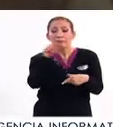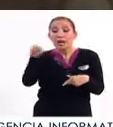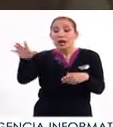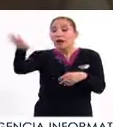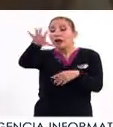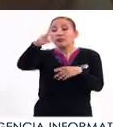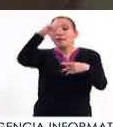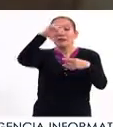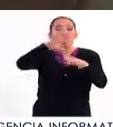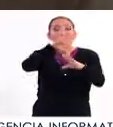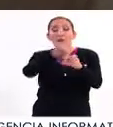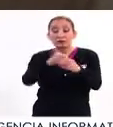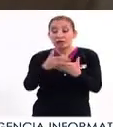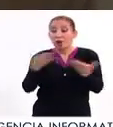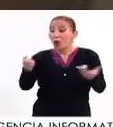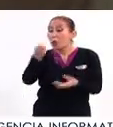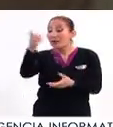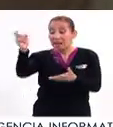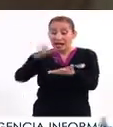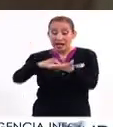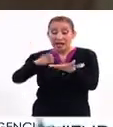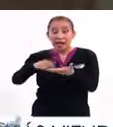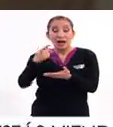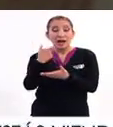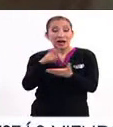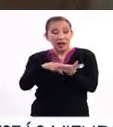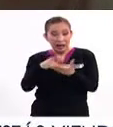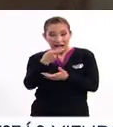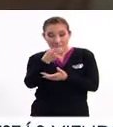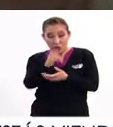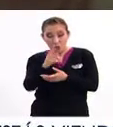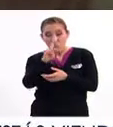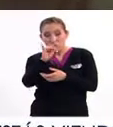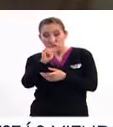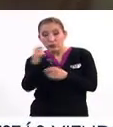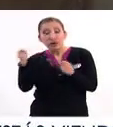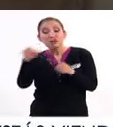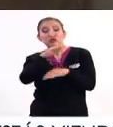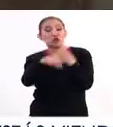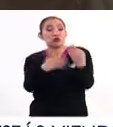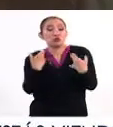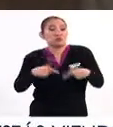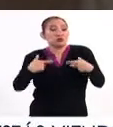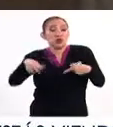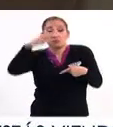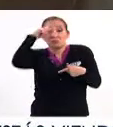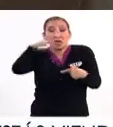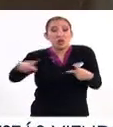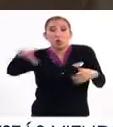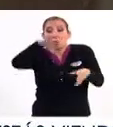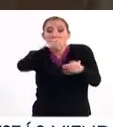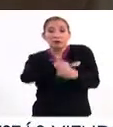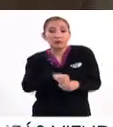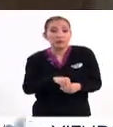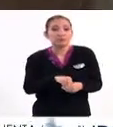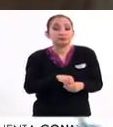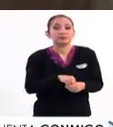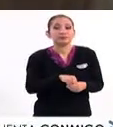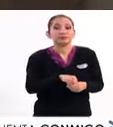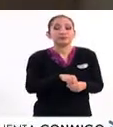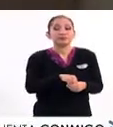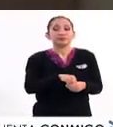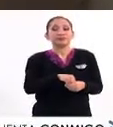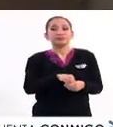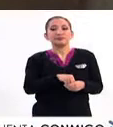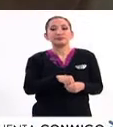los mexicanos. Entonces pues yo creo que de ser casi un artesano en su época,